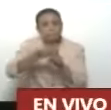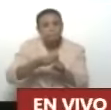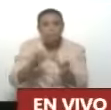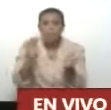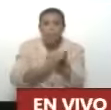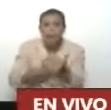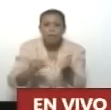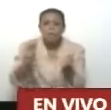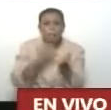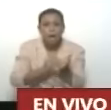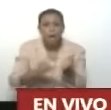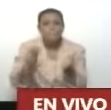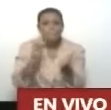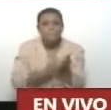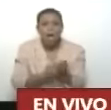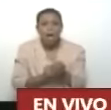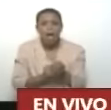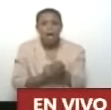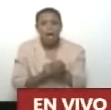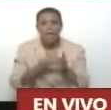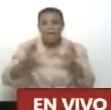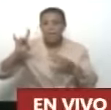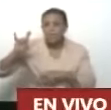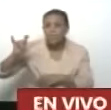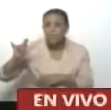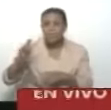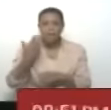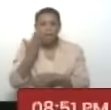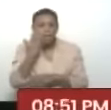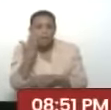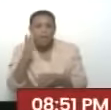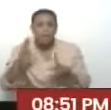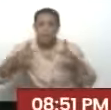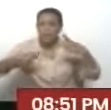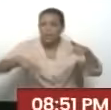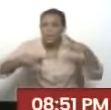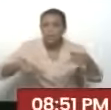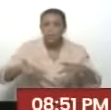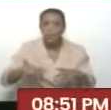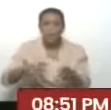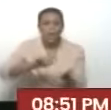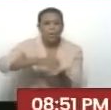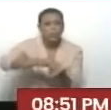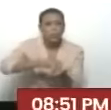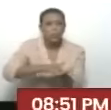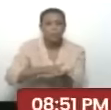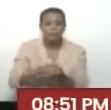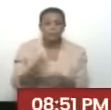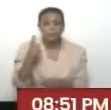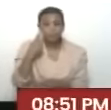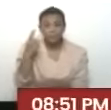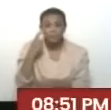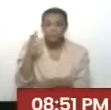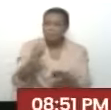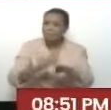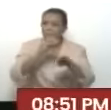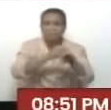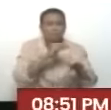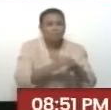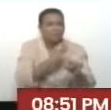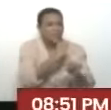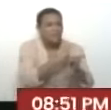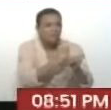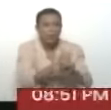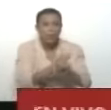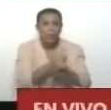el combate en las redes. De hecho, creé un sistema nuevo, redes, calles, medios y paredes. Y